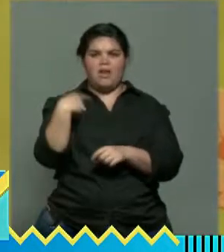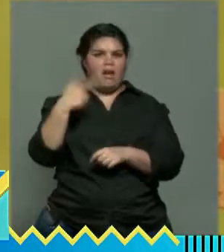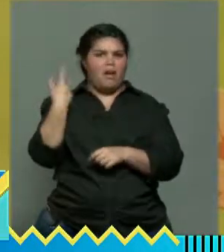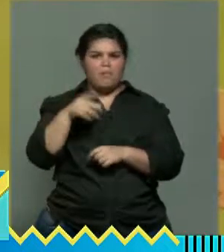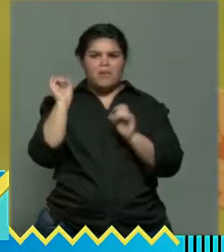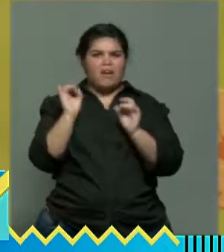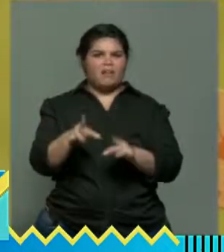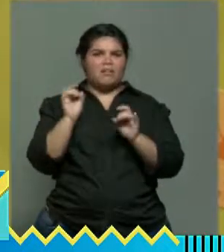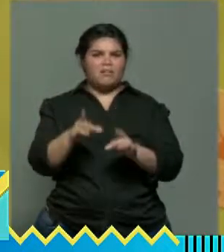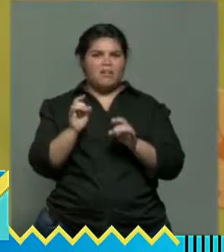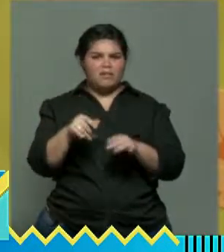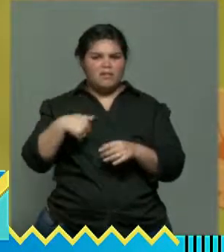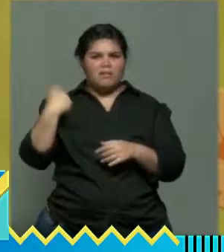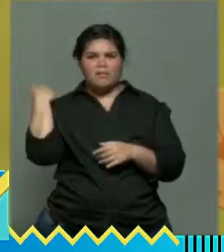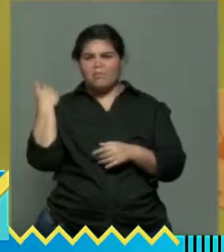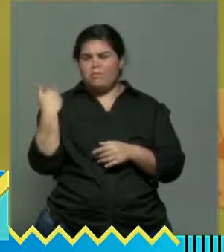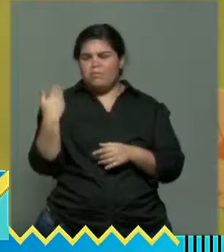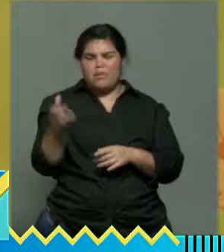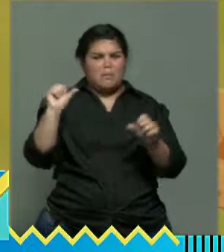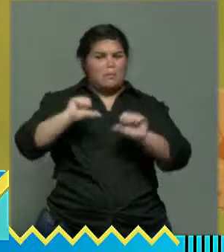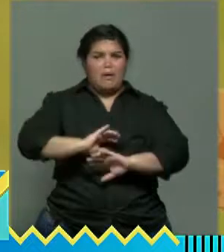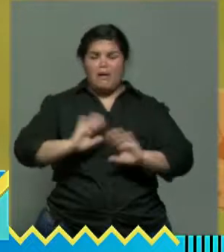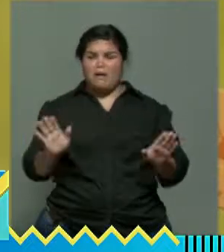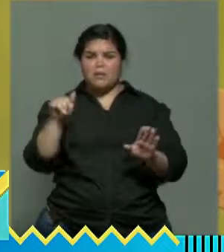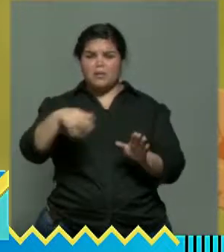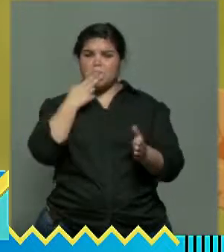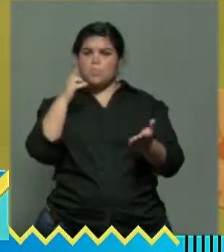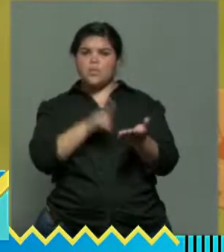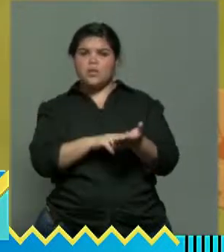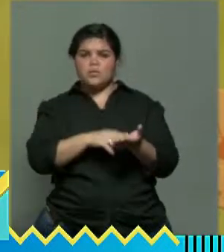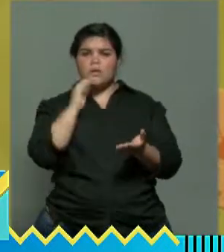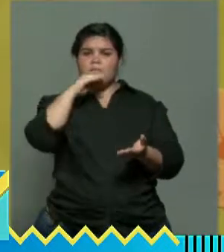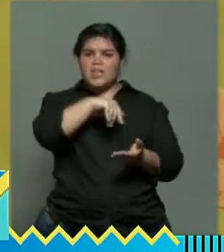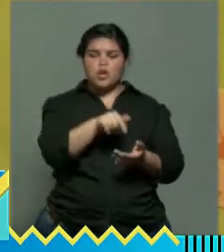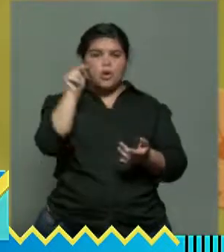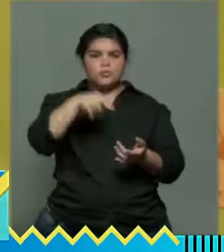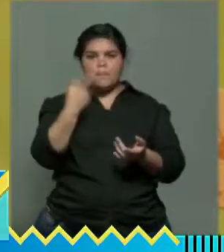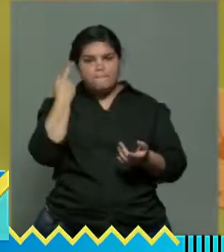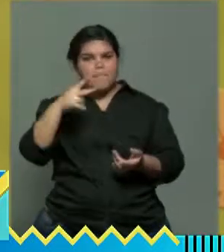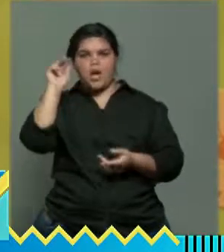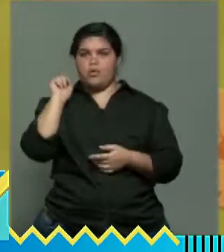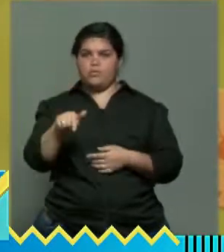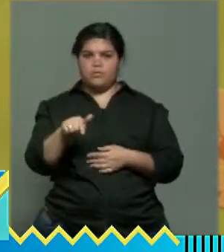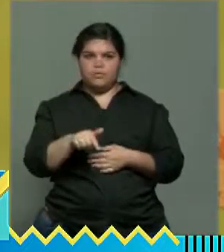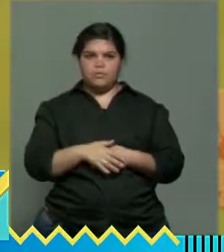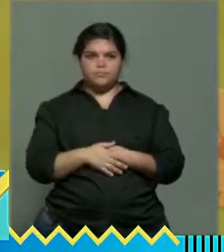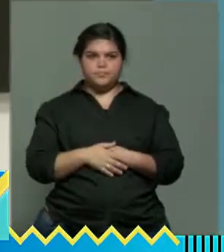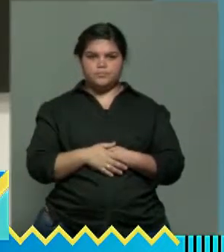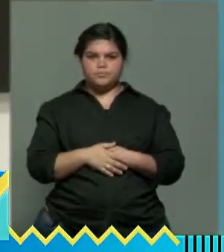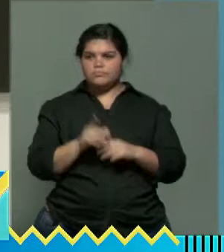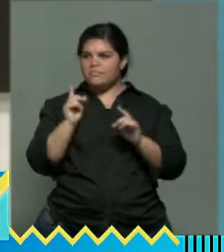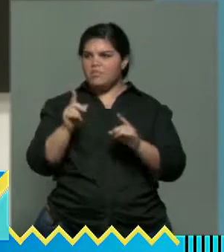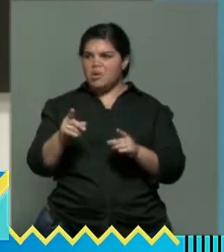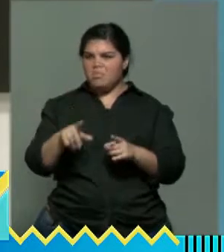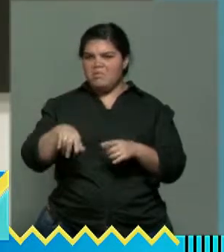siendo crítica, y que el impuesto al vino es un punto más que, digamos, suma la gravedad. Pero me parece que... Pero sigue